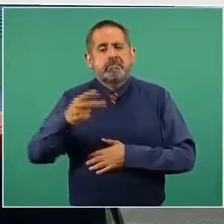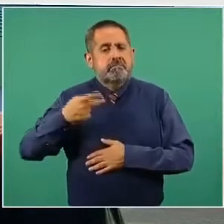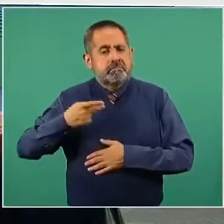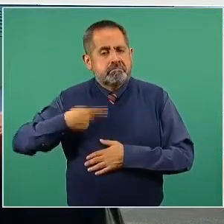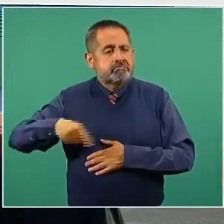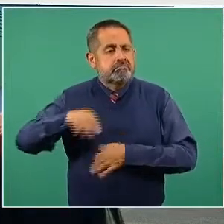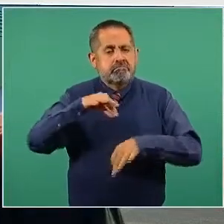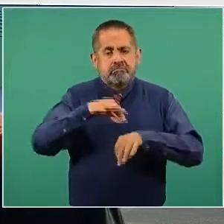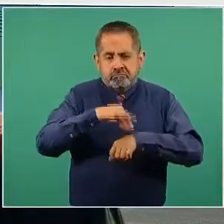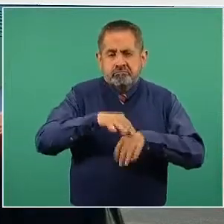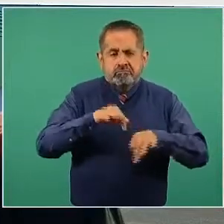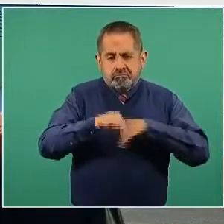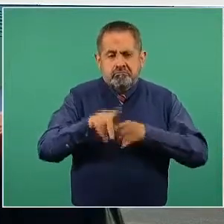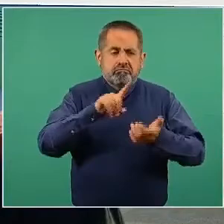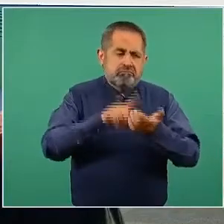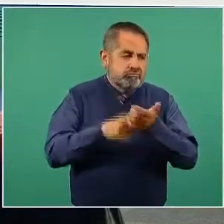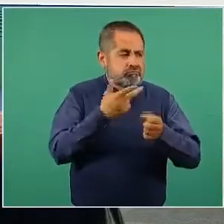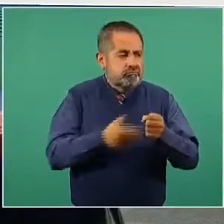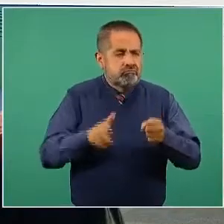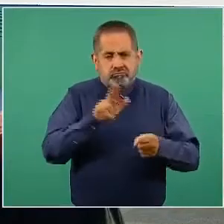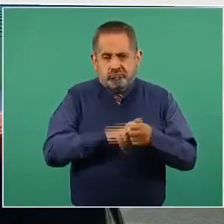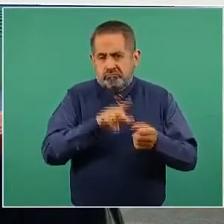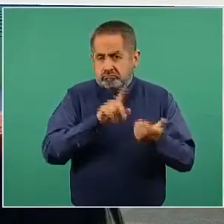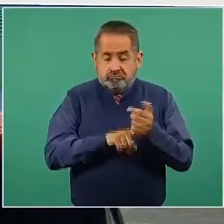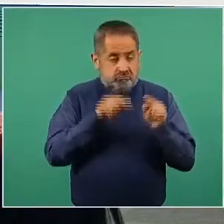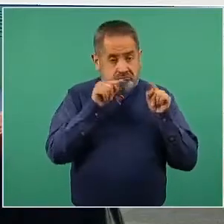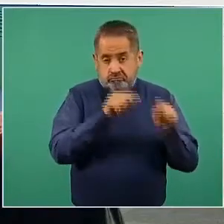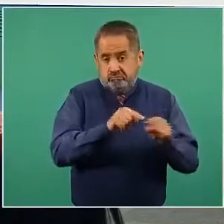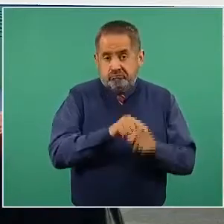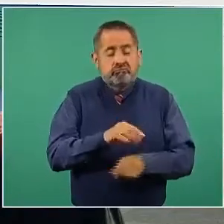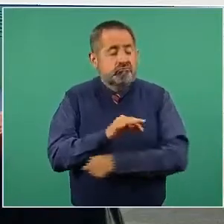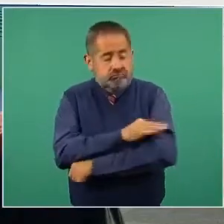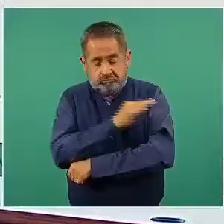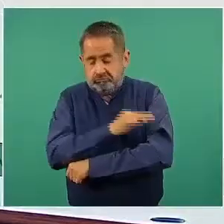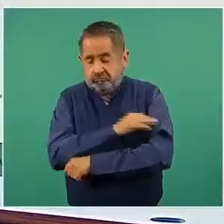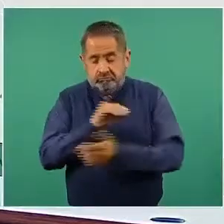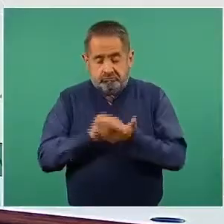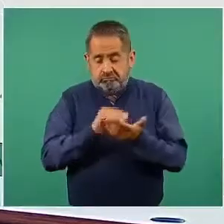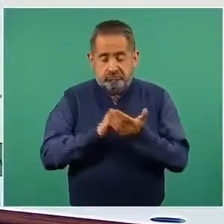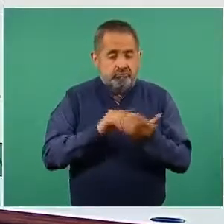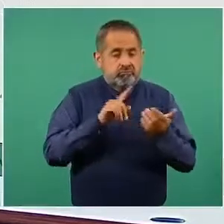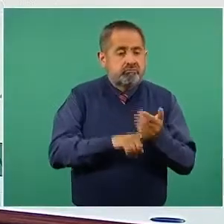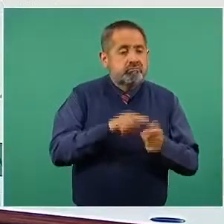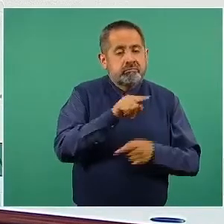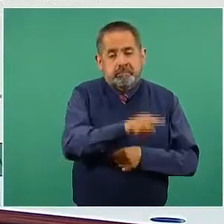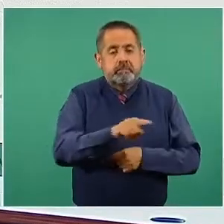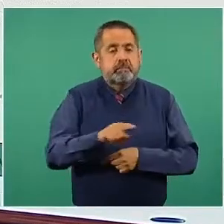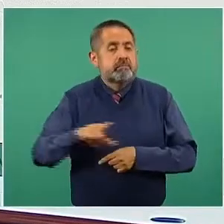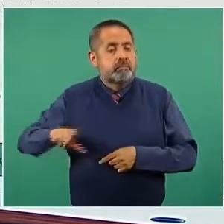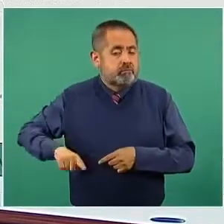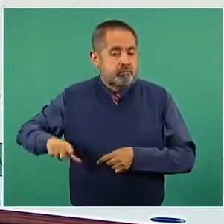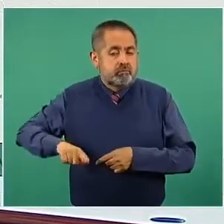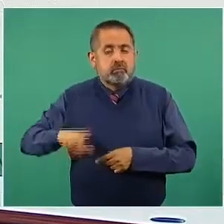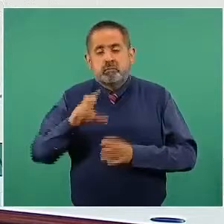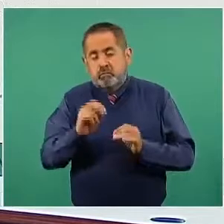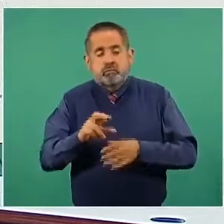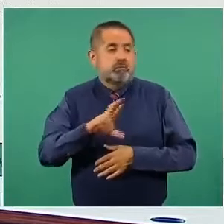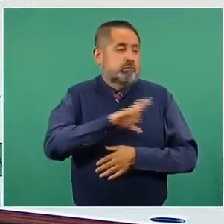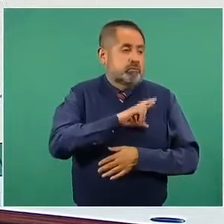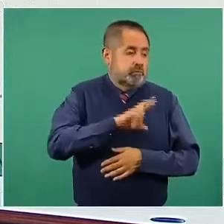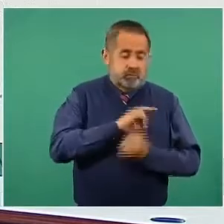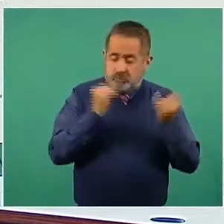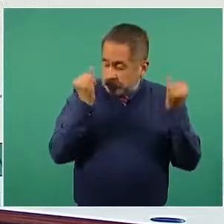hemos continuado vacunando al personal de primera línea, es el personal tanto de organizaciones privadas como de